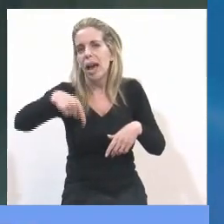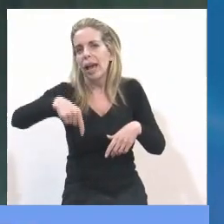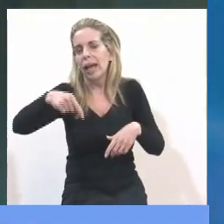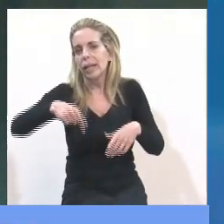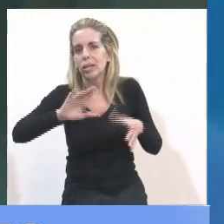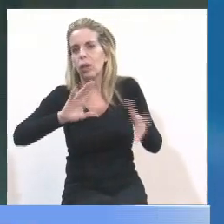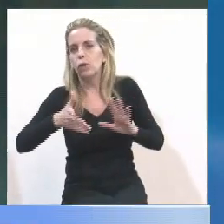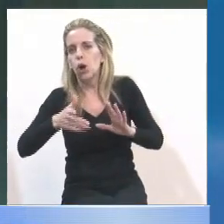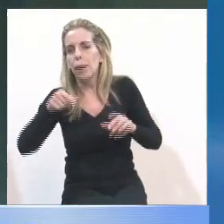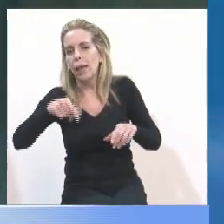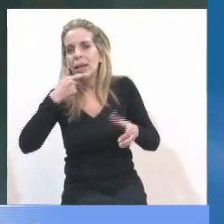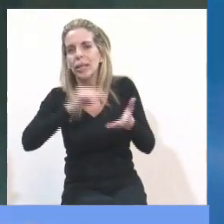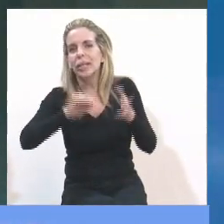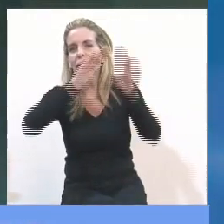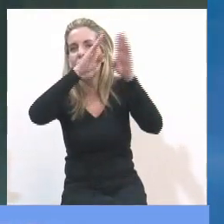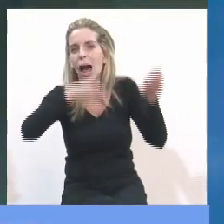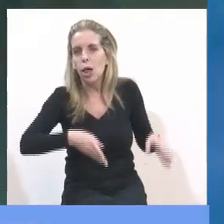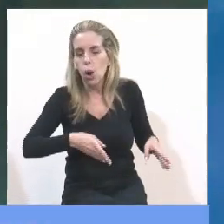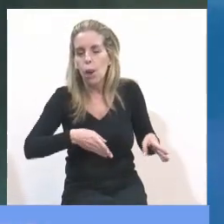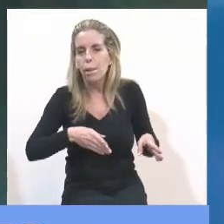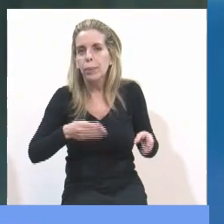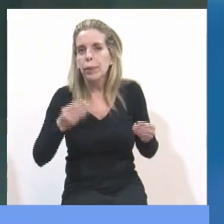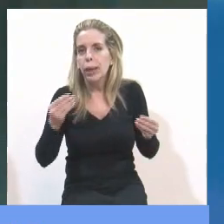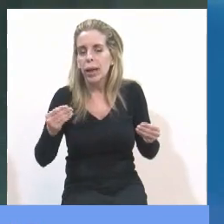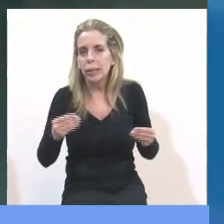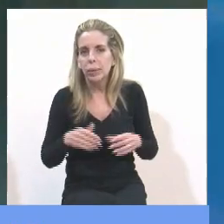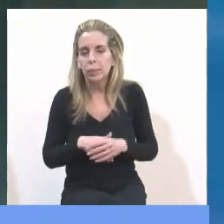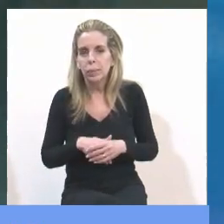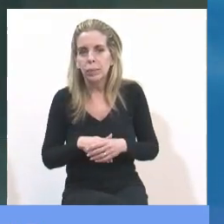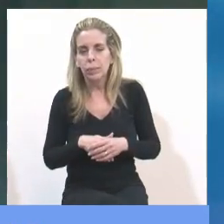este camino que está tomando el Senado de la Nación